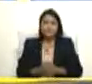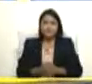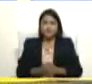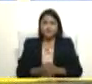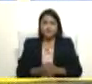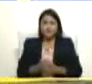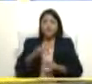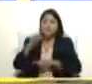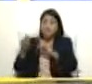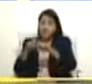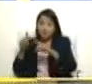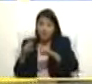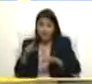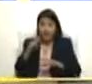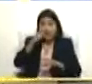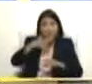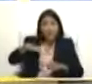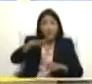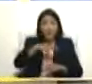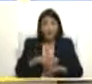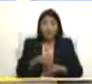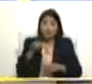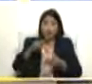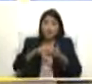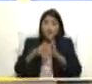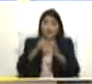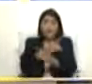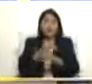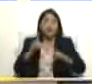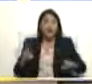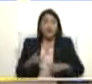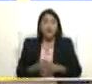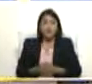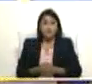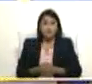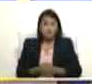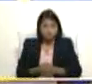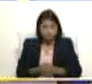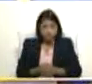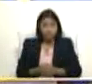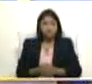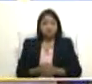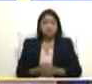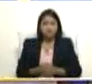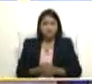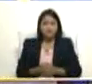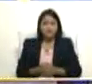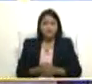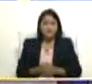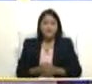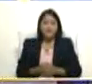Consultar al pueblo, democracia. Y así fue, se convocó al